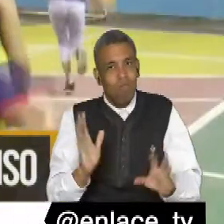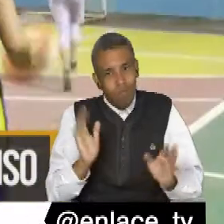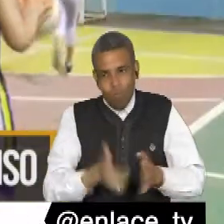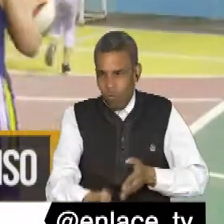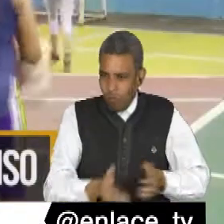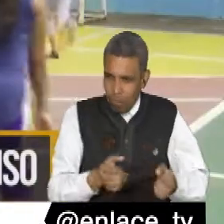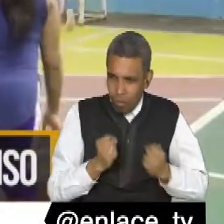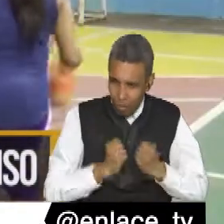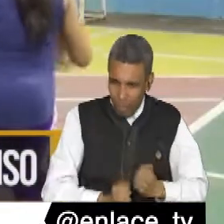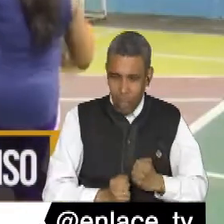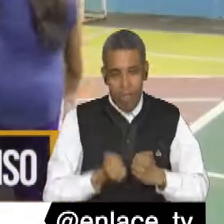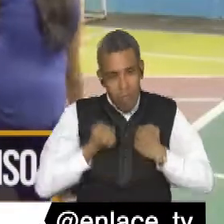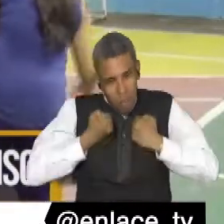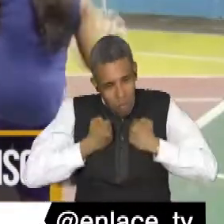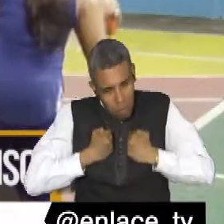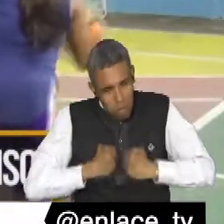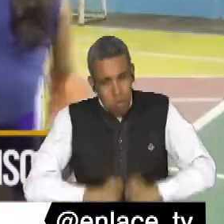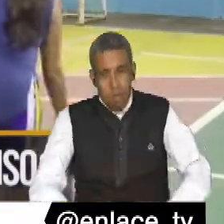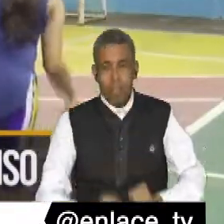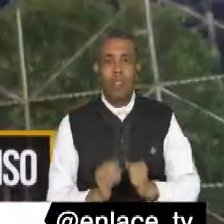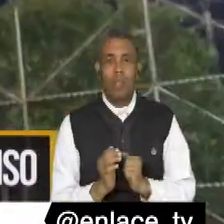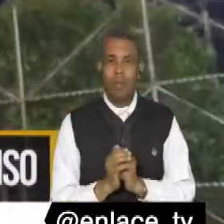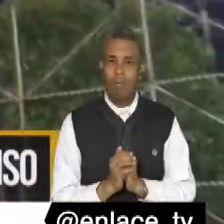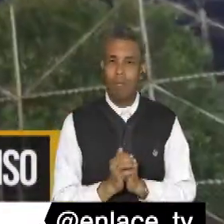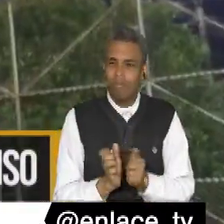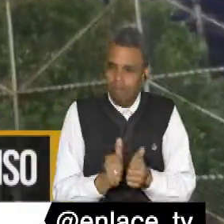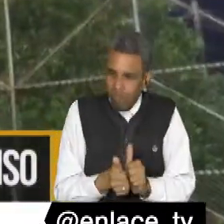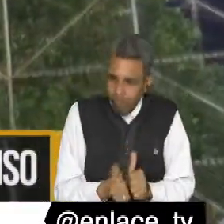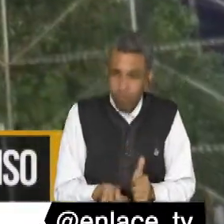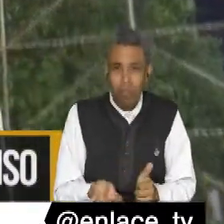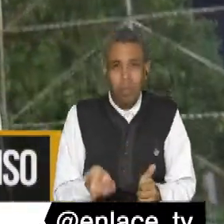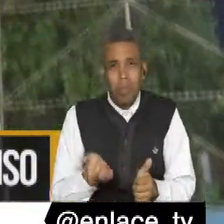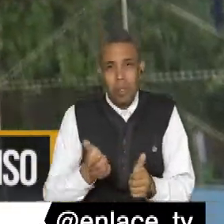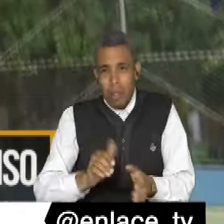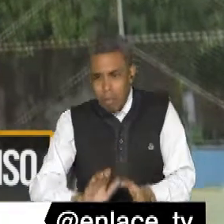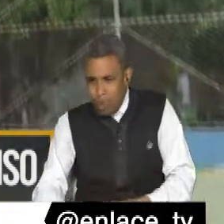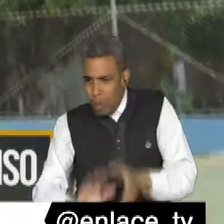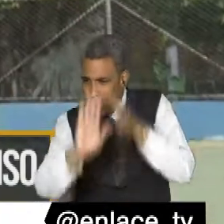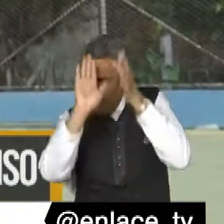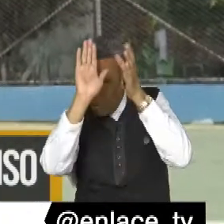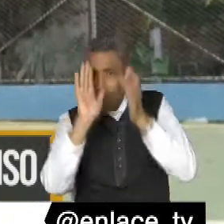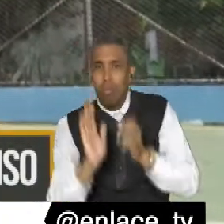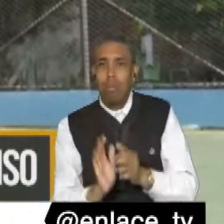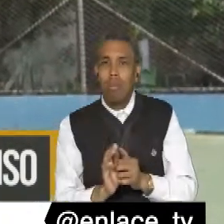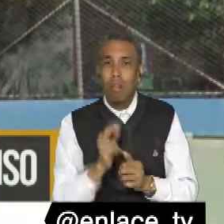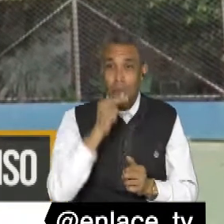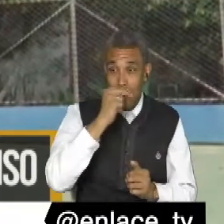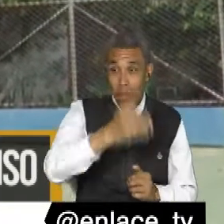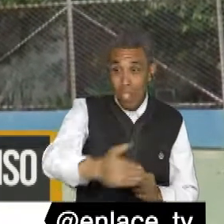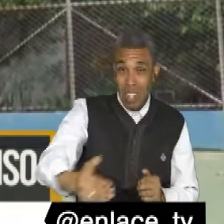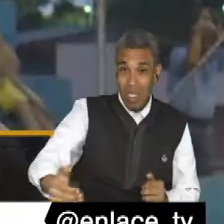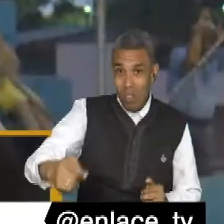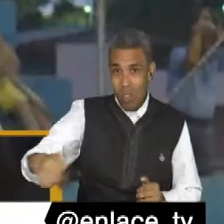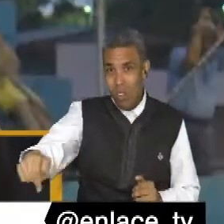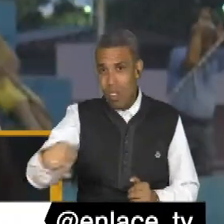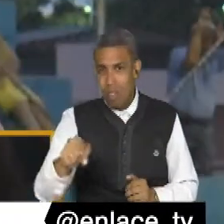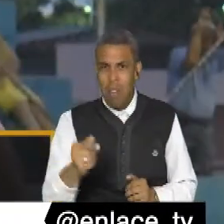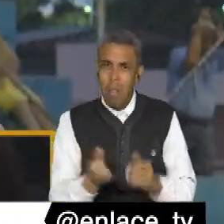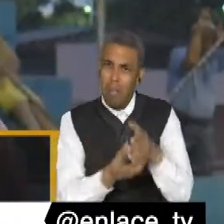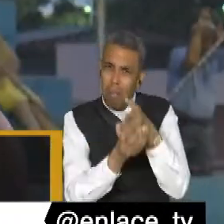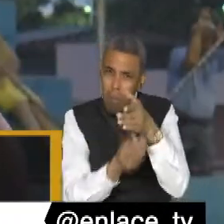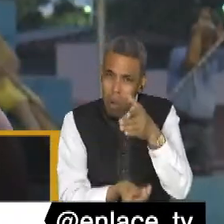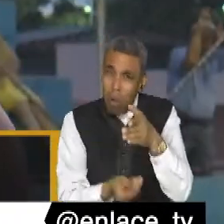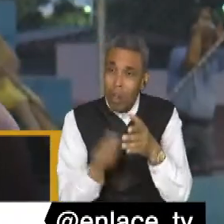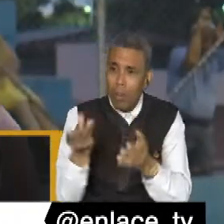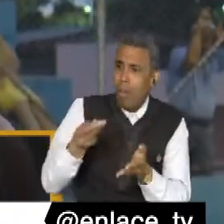se ve en otros sectores. Por los mismos padres que a veces no tienen la capacidad de pago. Entonces aquí hacemos un balance entre